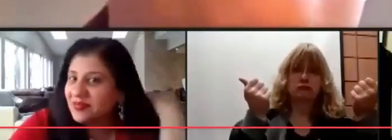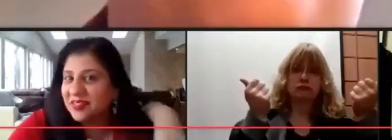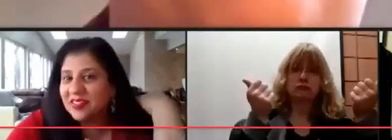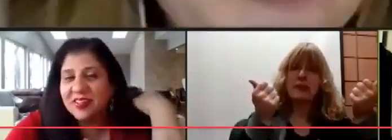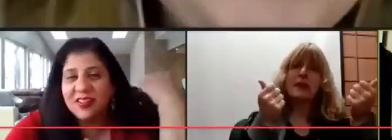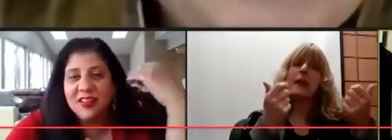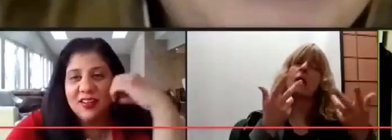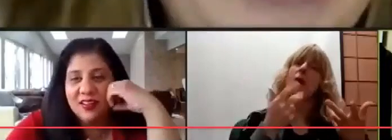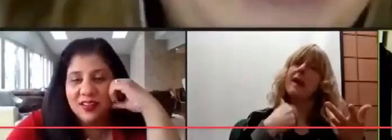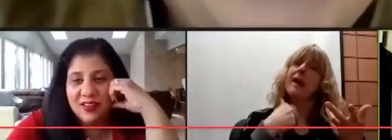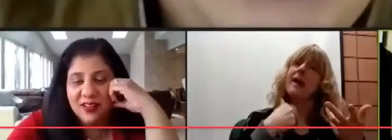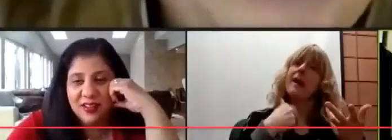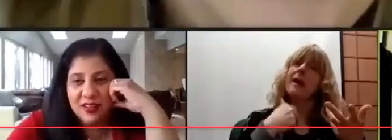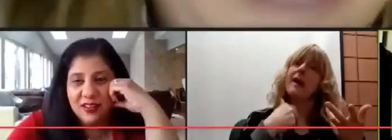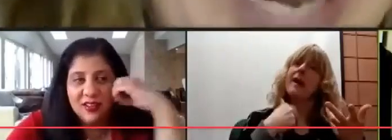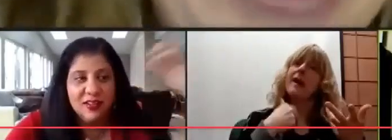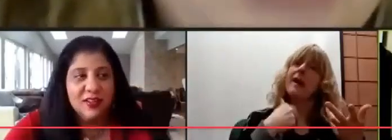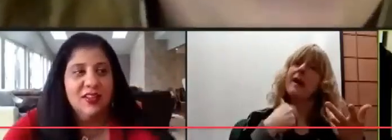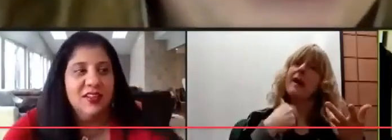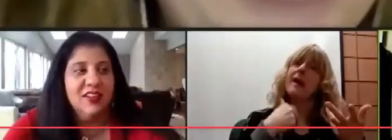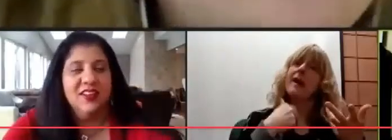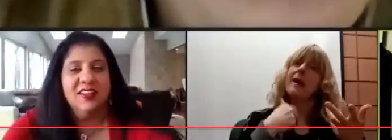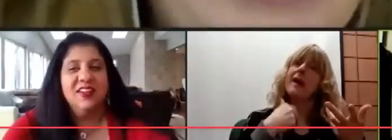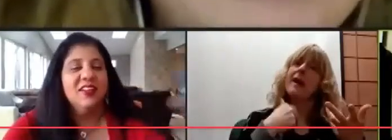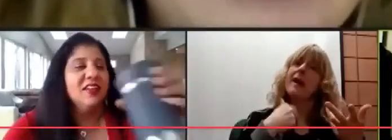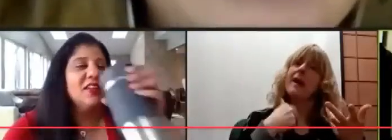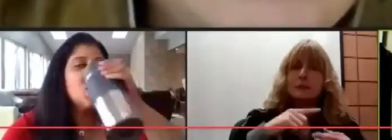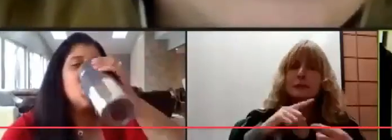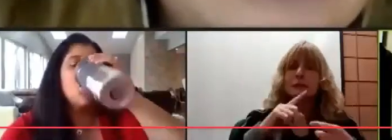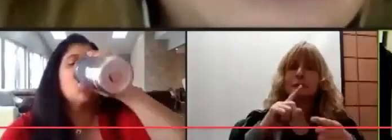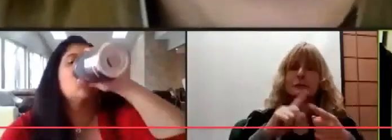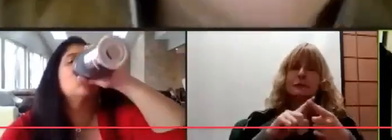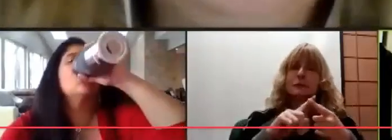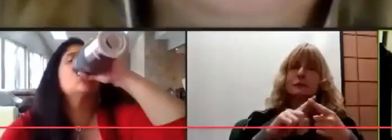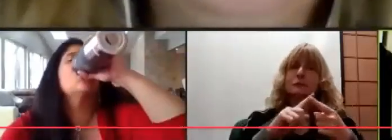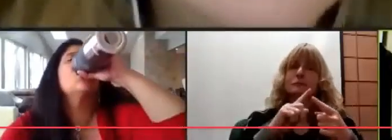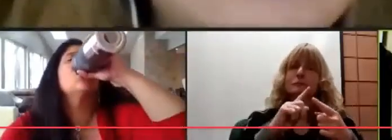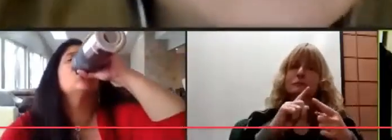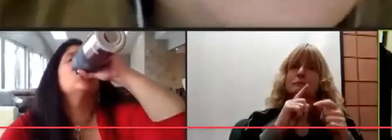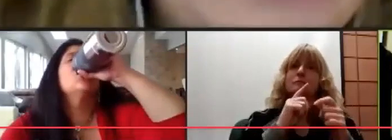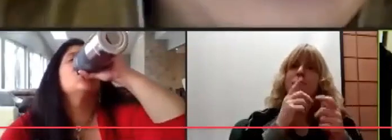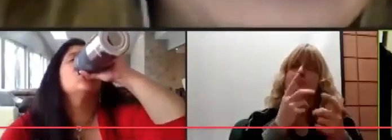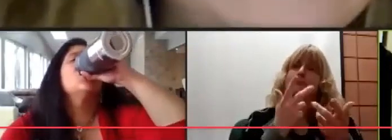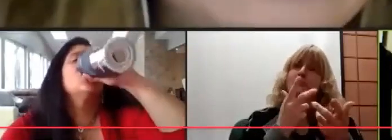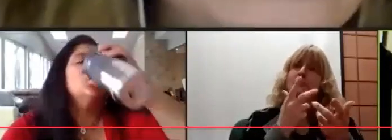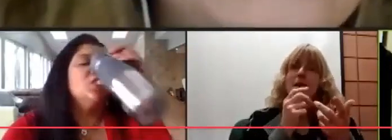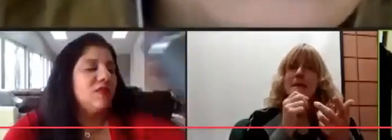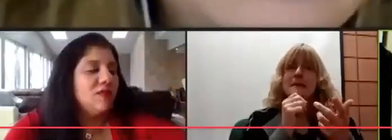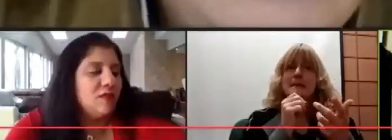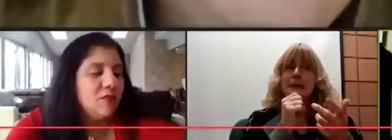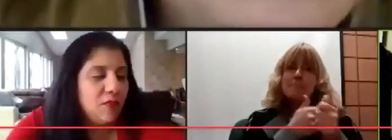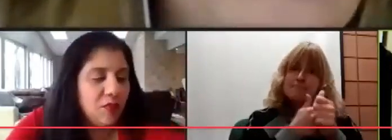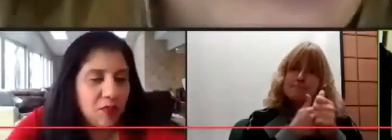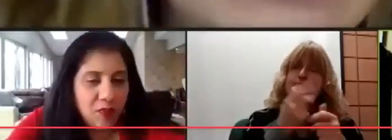hay ciertos lugares donde tienen resfriados o gripe